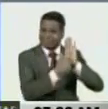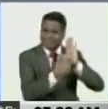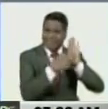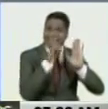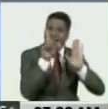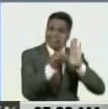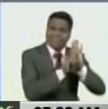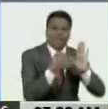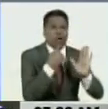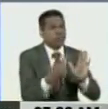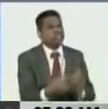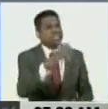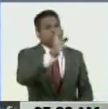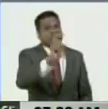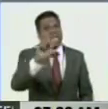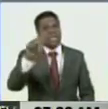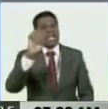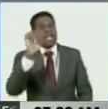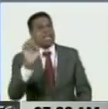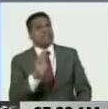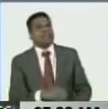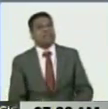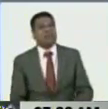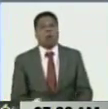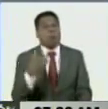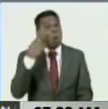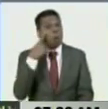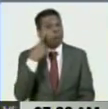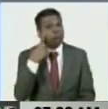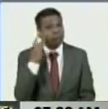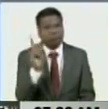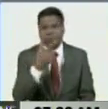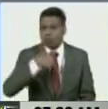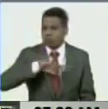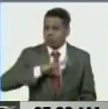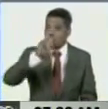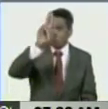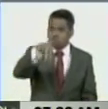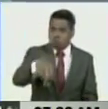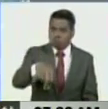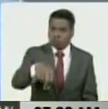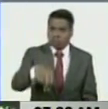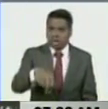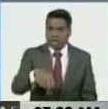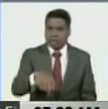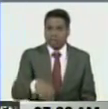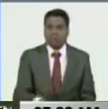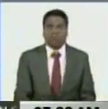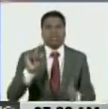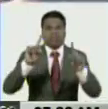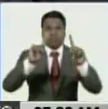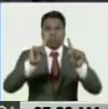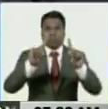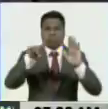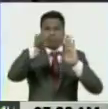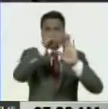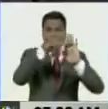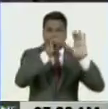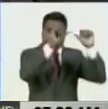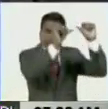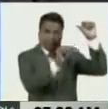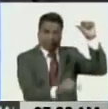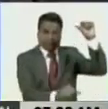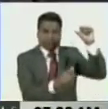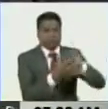embargo el Consejo Nacional Electoral realmente nunca ha remitido una... Porque te voy a decir,